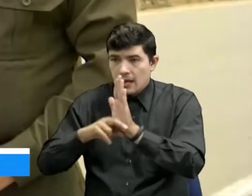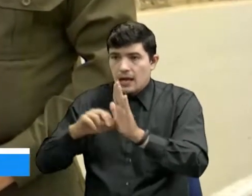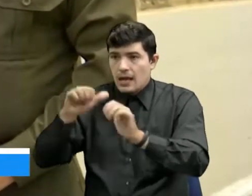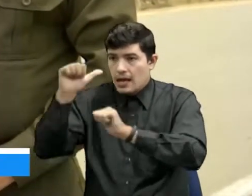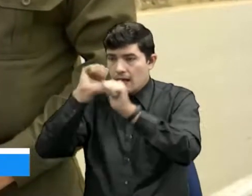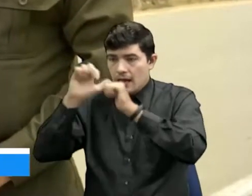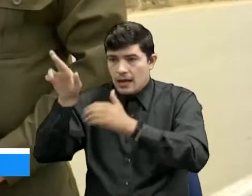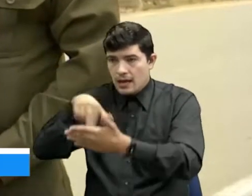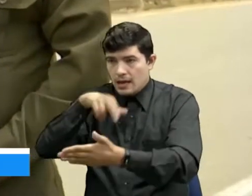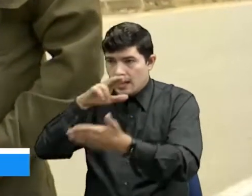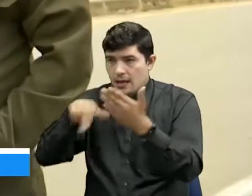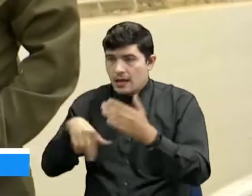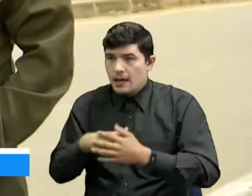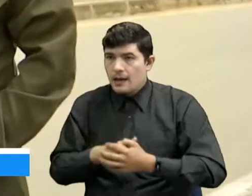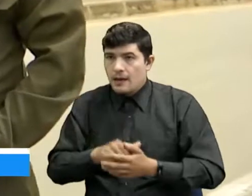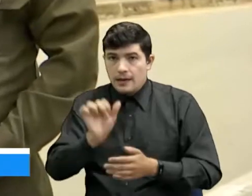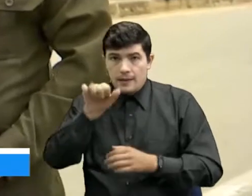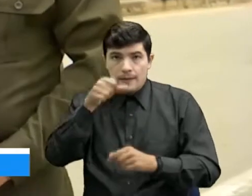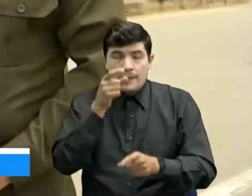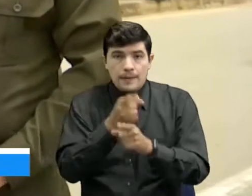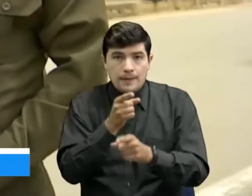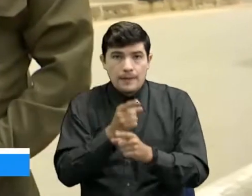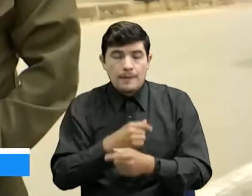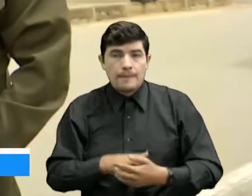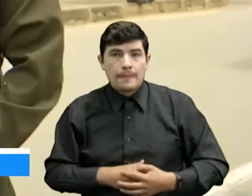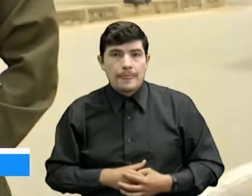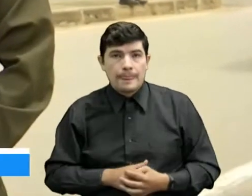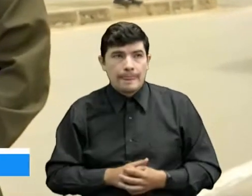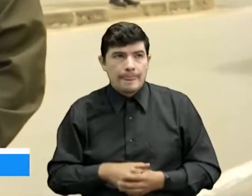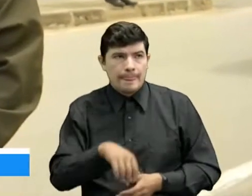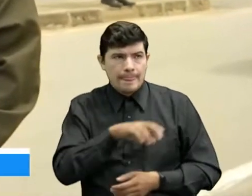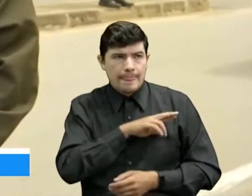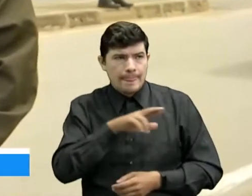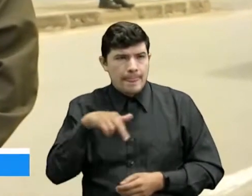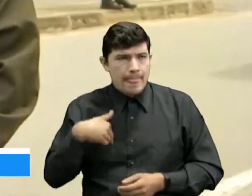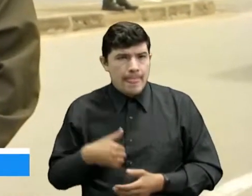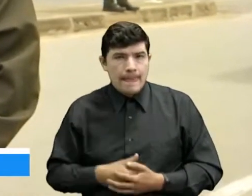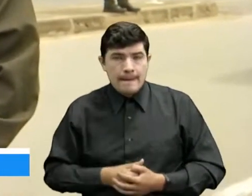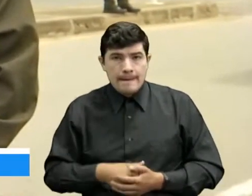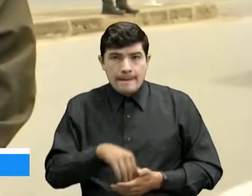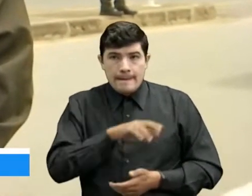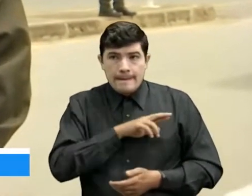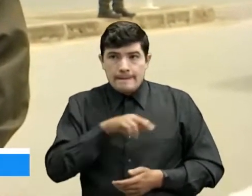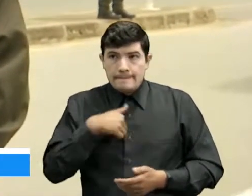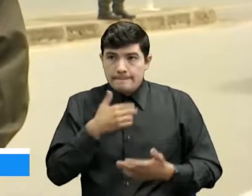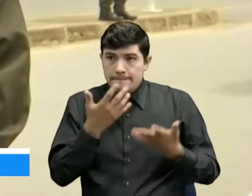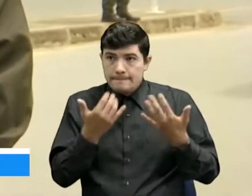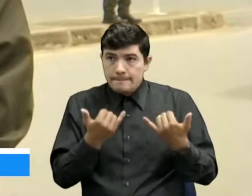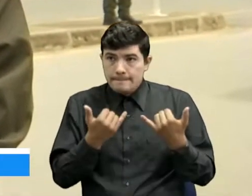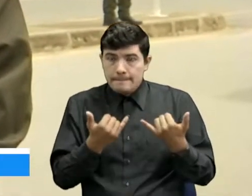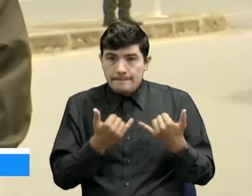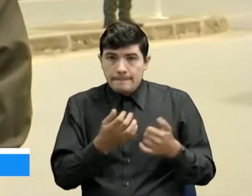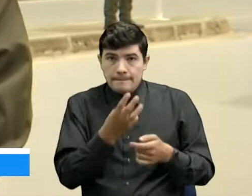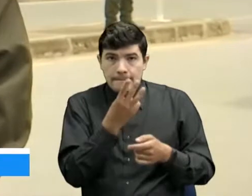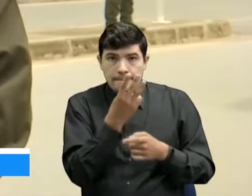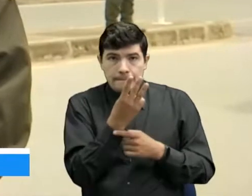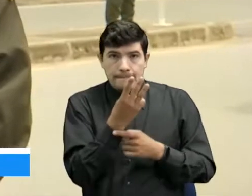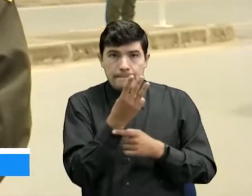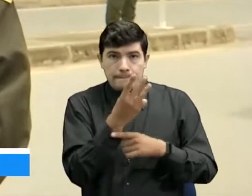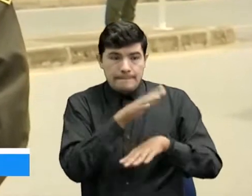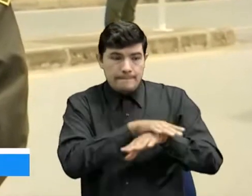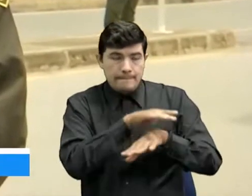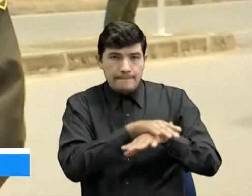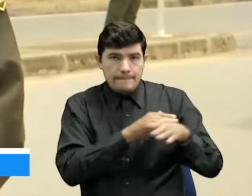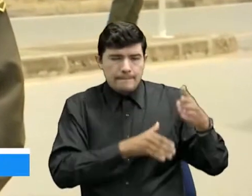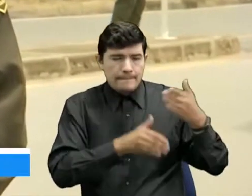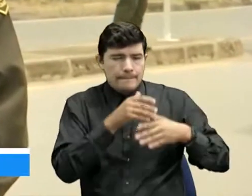de bebidas embriagantes. Así es, Oscar, sí. Nosotros tenemos instalado a partir de las 3 de la tarde en 14 áreas de prevención y